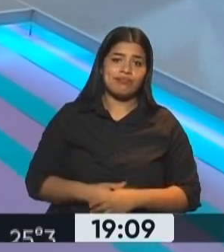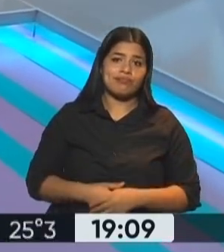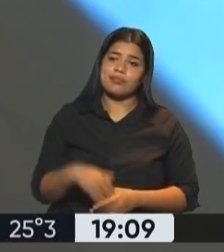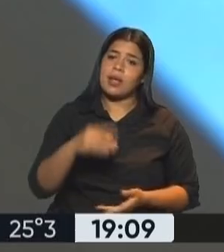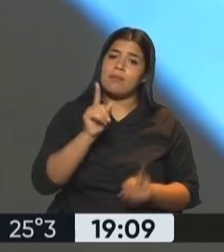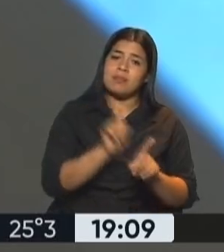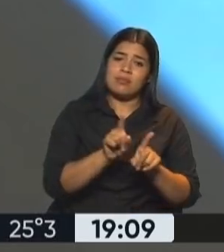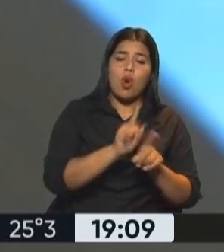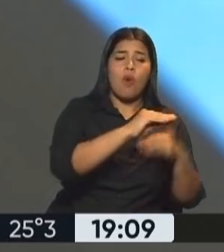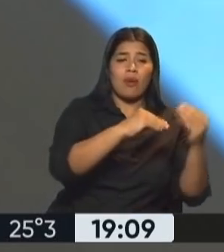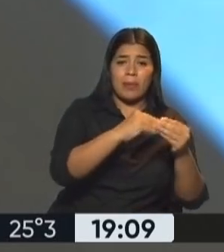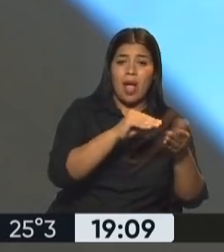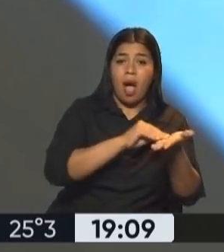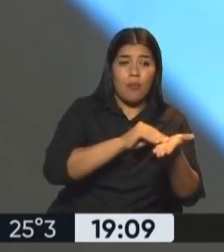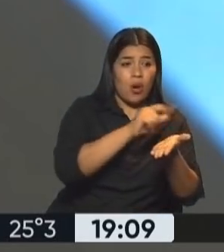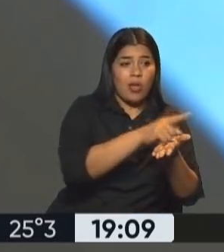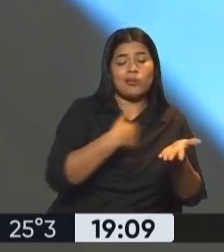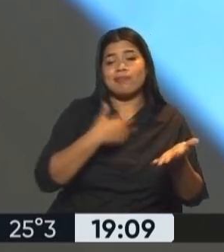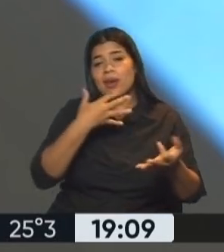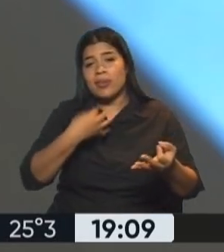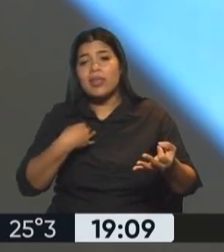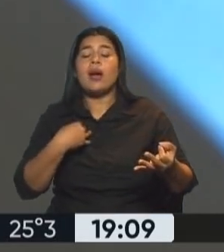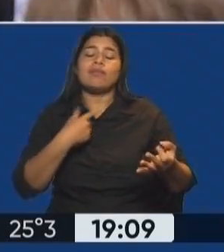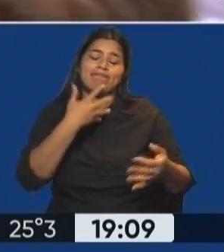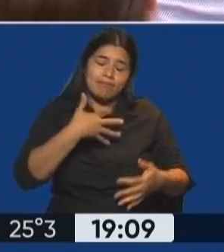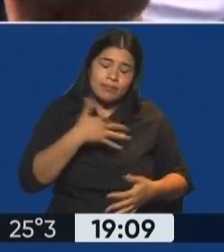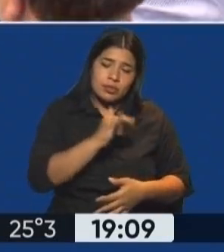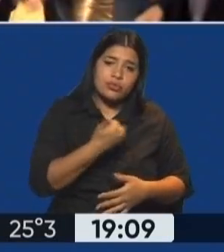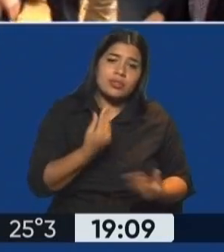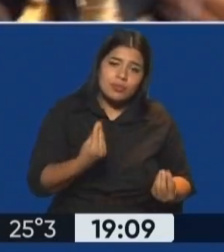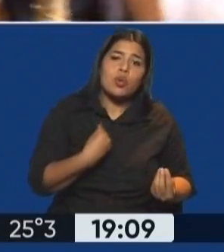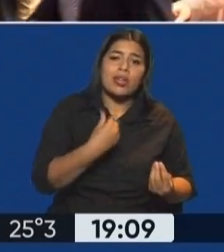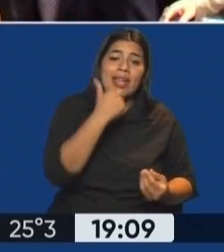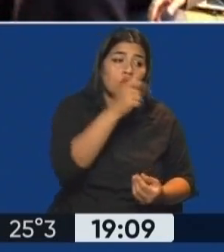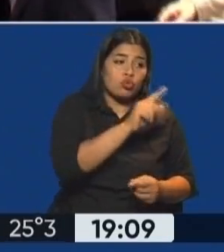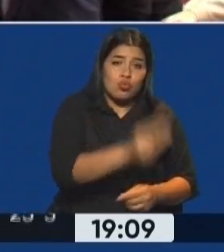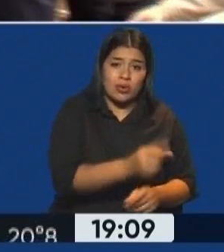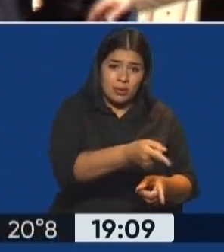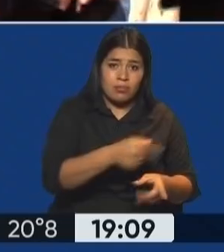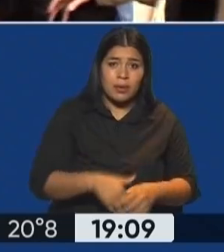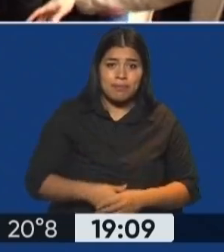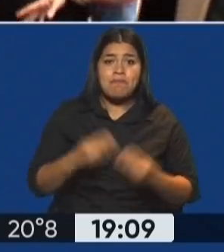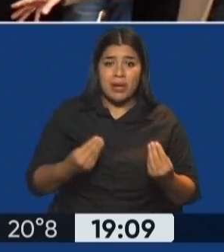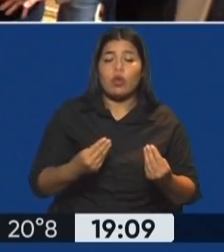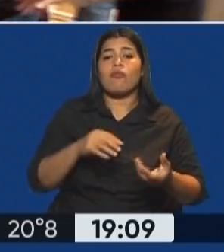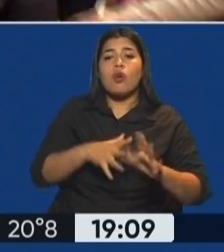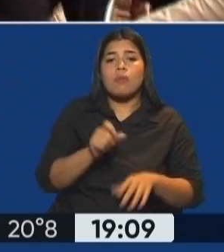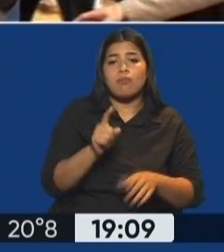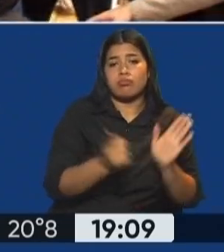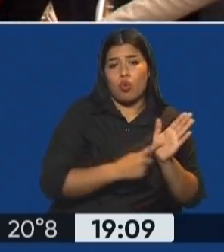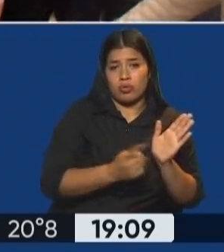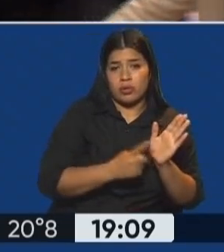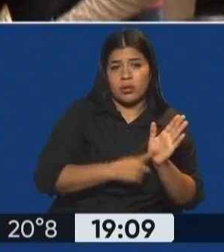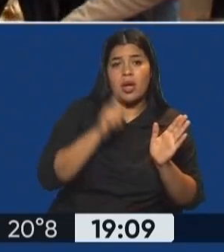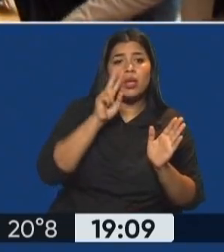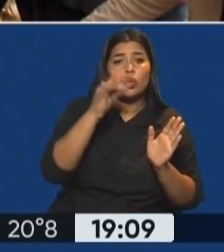Luis Tagliapietra, y entenderlo porque es el padre de uno de los 44 muertos, es que la doctrina Irurzun siempre fue un espanto,